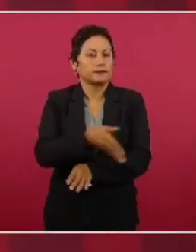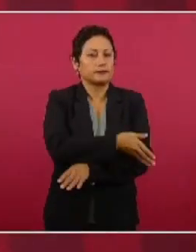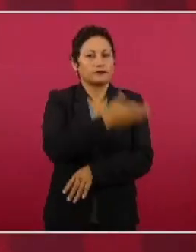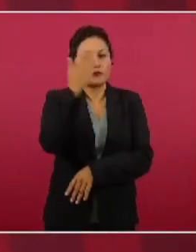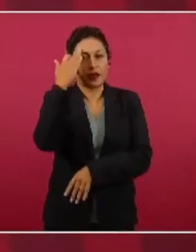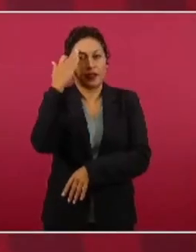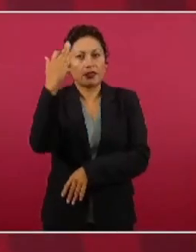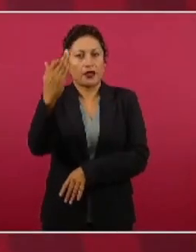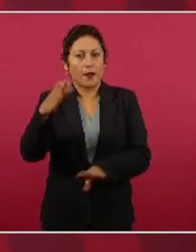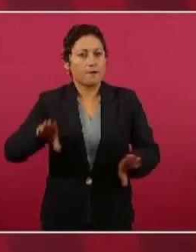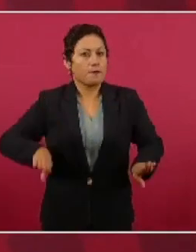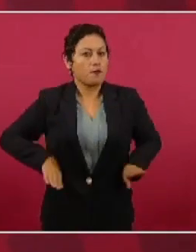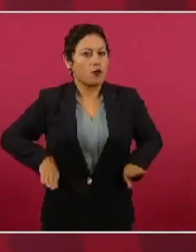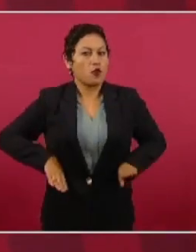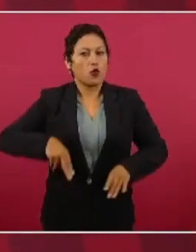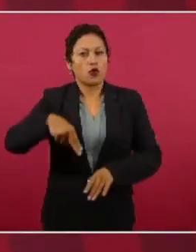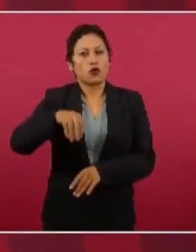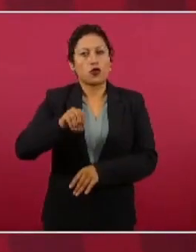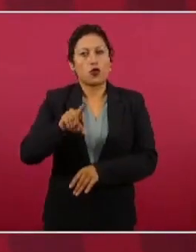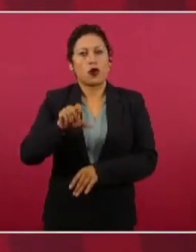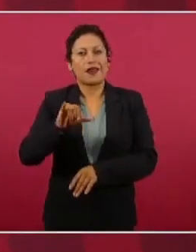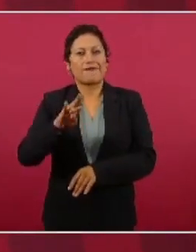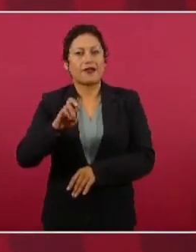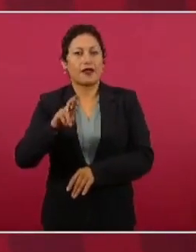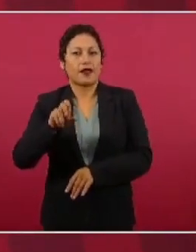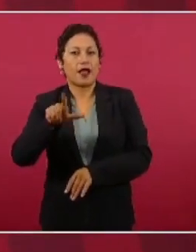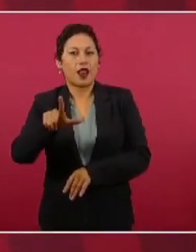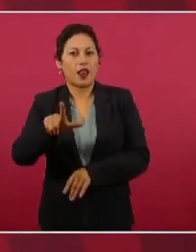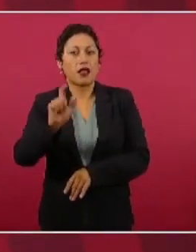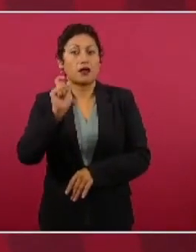no había moralización.